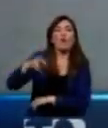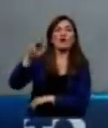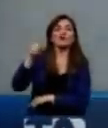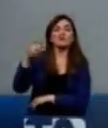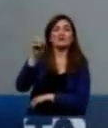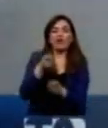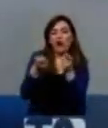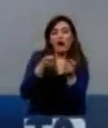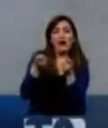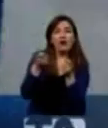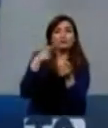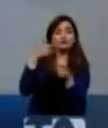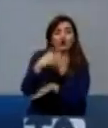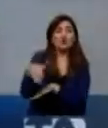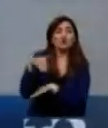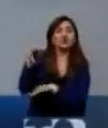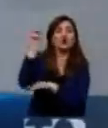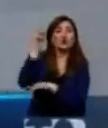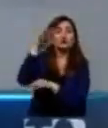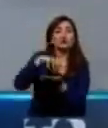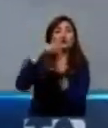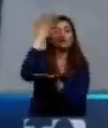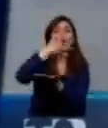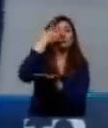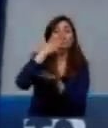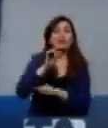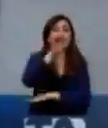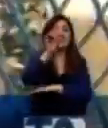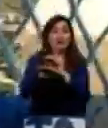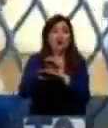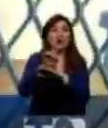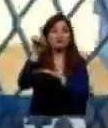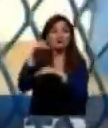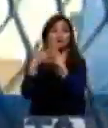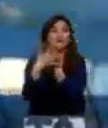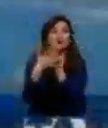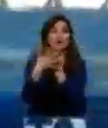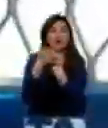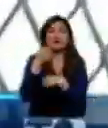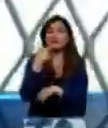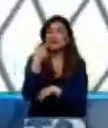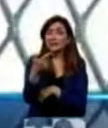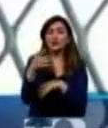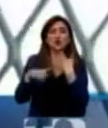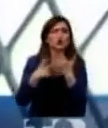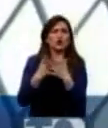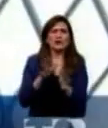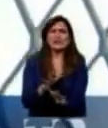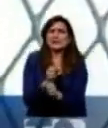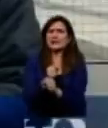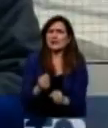en la frontera norte en la provincia de Esmeraldas. El director del Centro de Rehabilitación Social aseguró que se mantienen